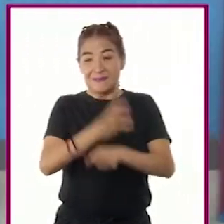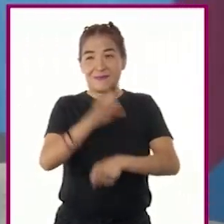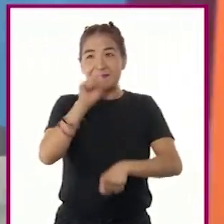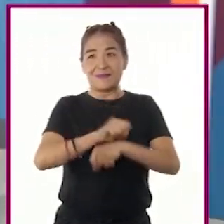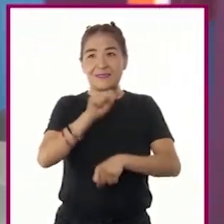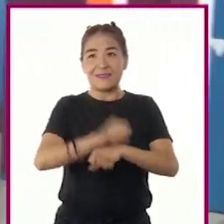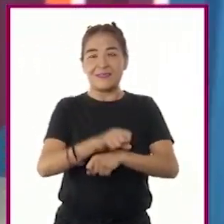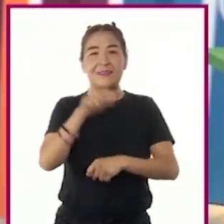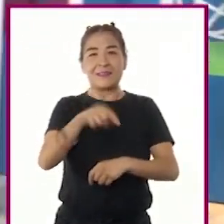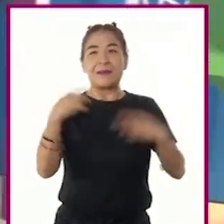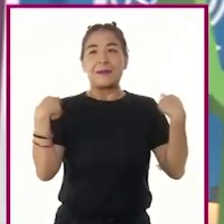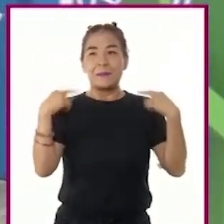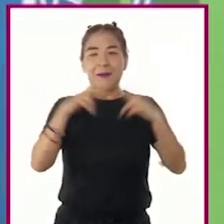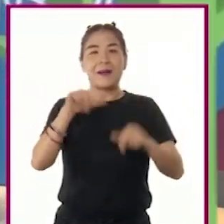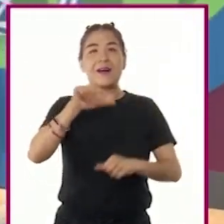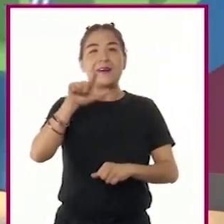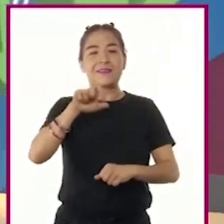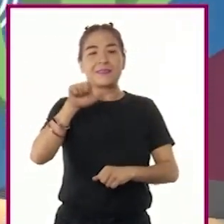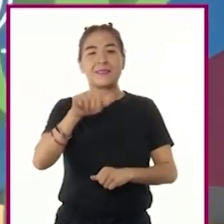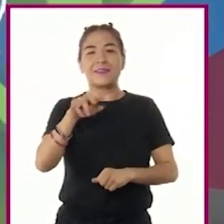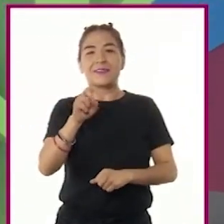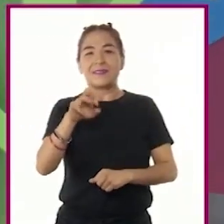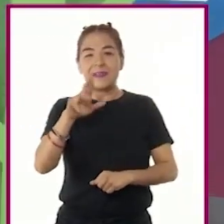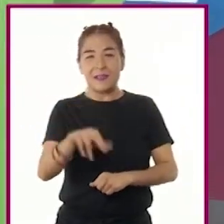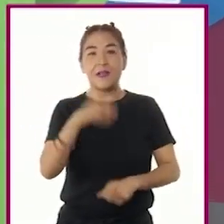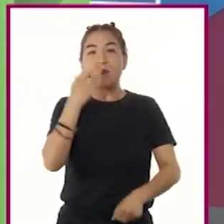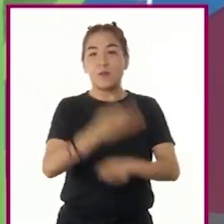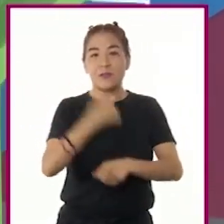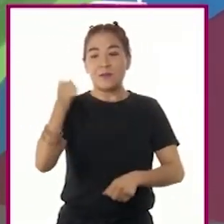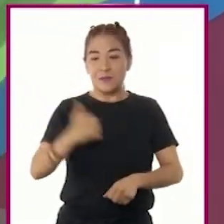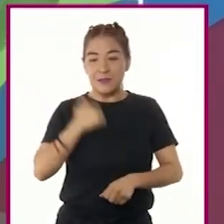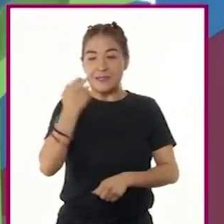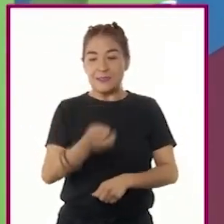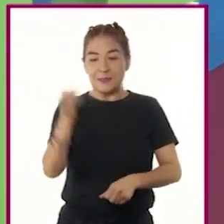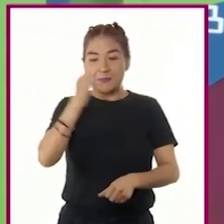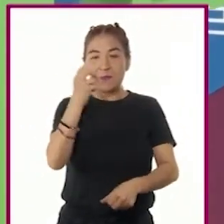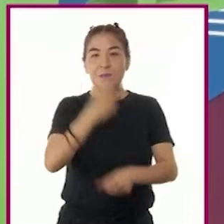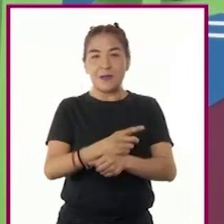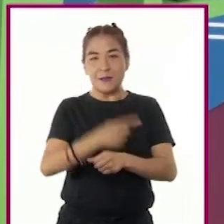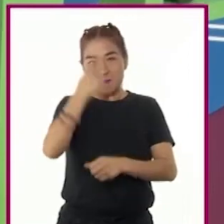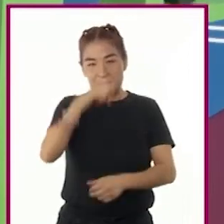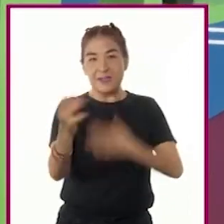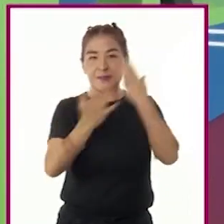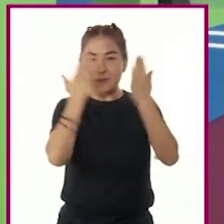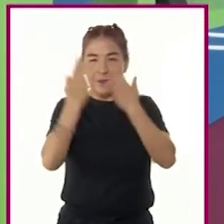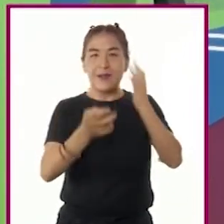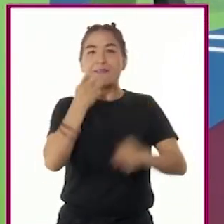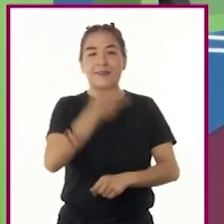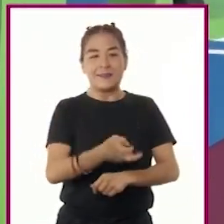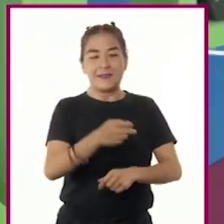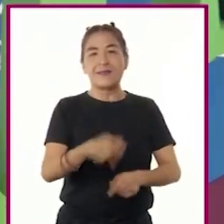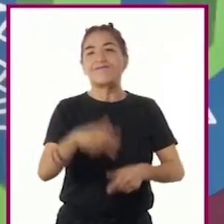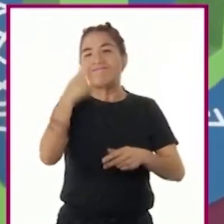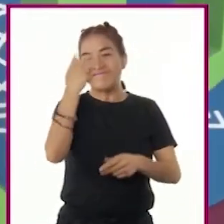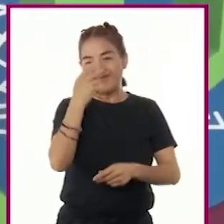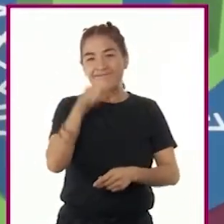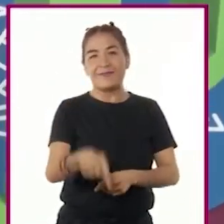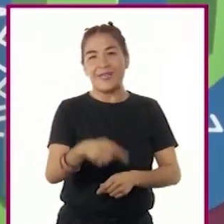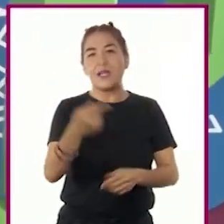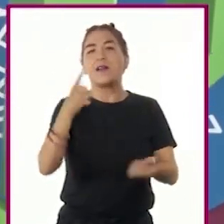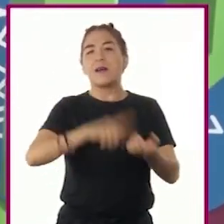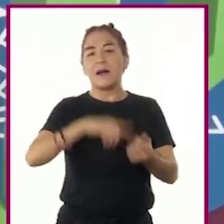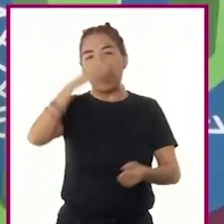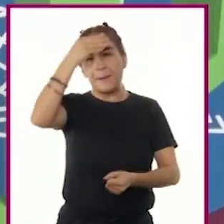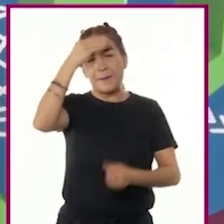Alexander Martínez y espero que en estos días estén aprovechando la oportunidad de estudiar en esta modalidad a través de Aprende en